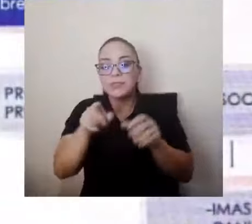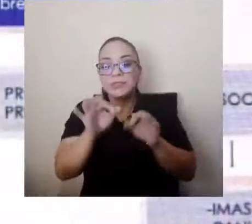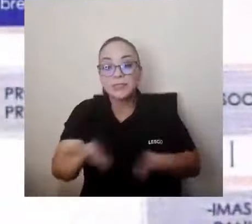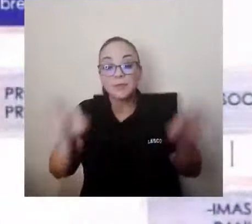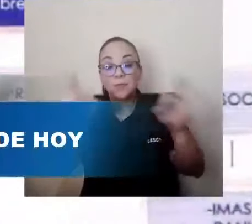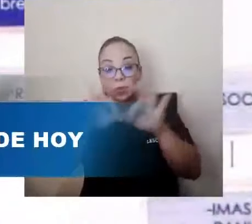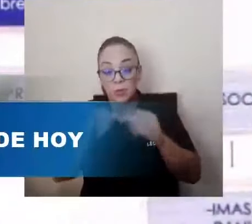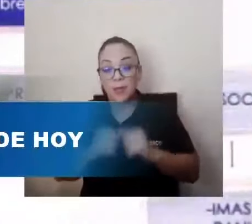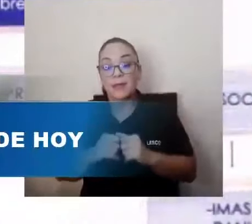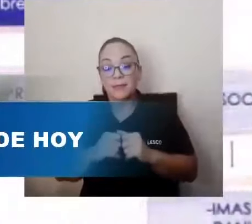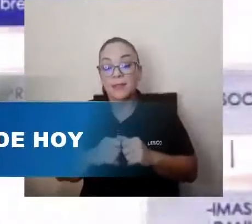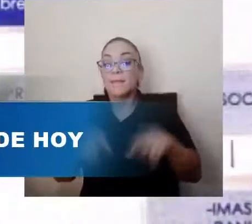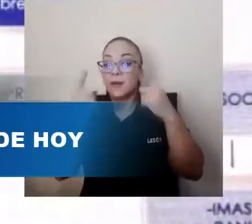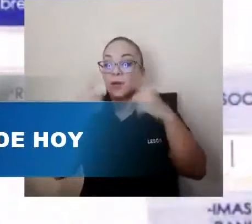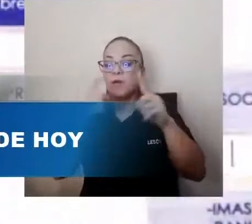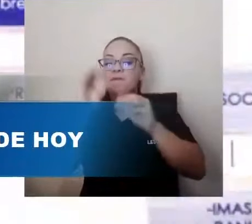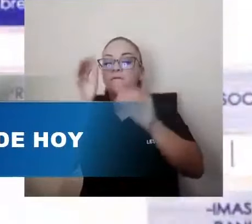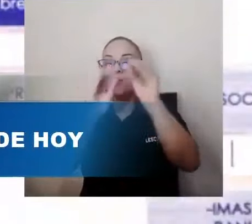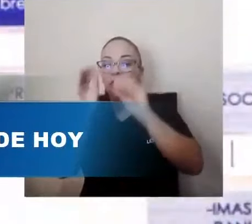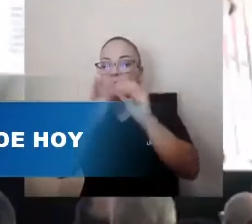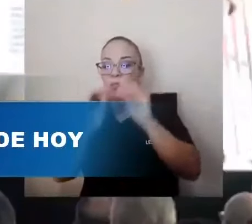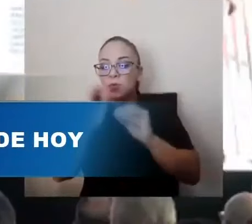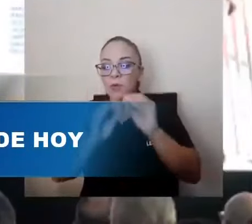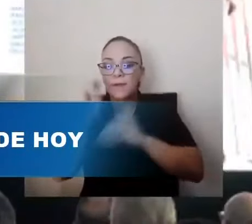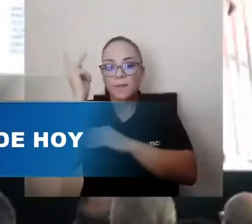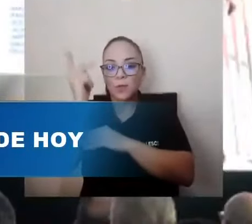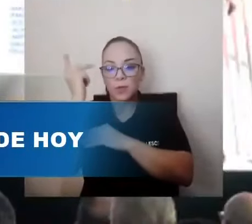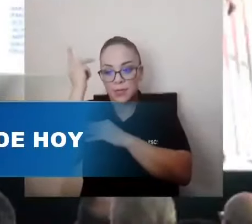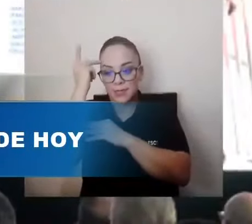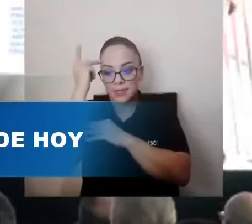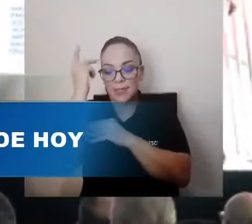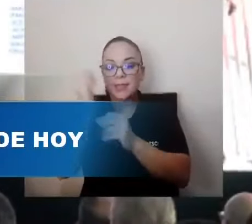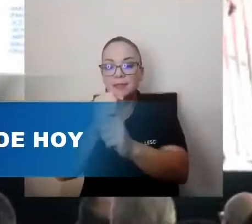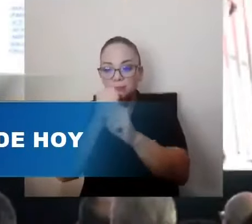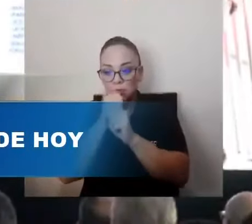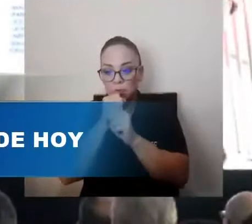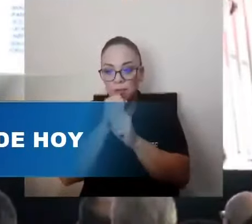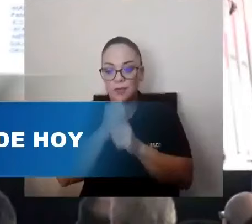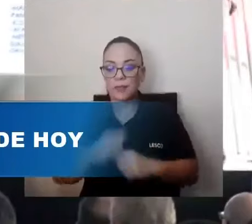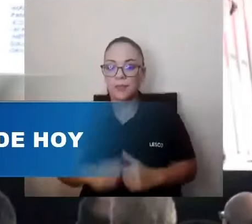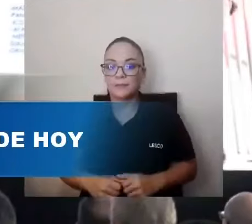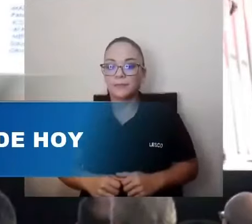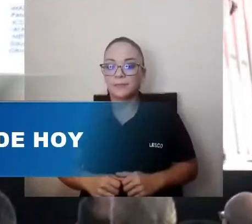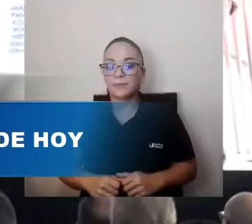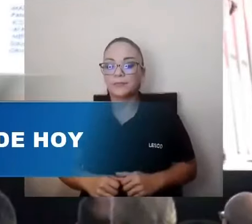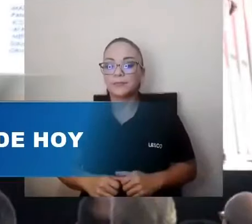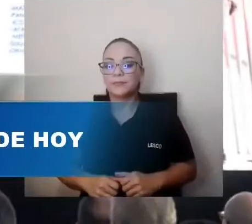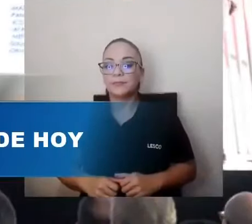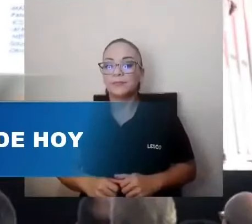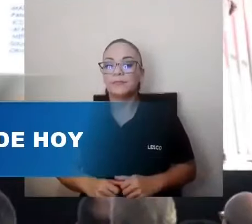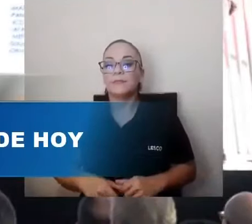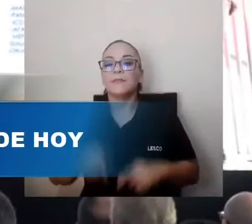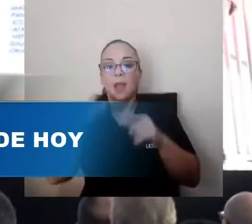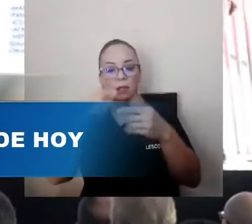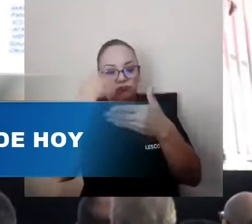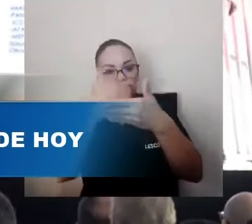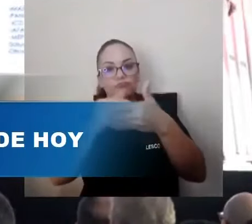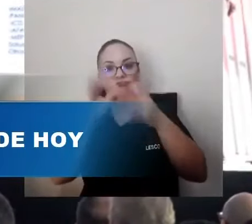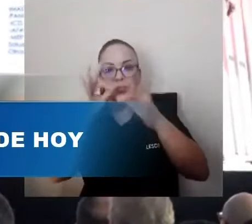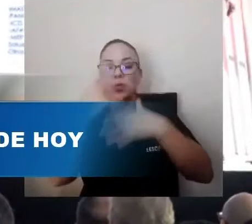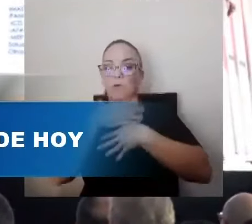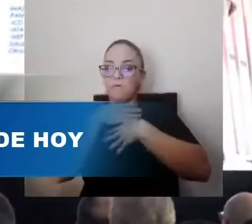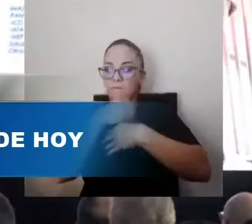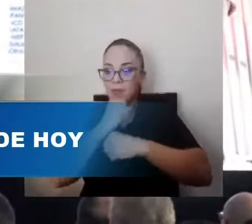la formulación de esta política de seguridad, bajo parámetros de confianza de que lo que ahí se